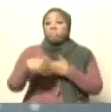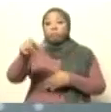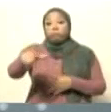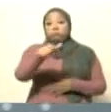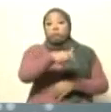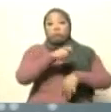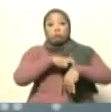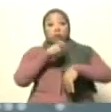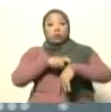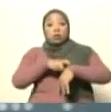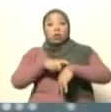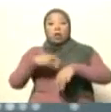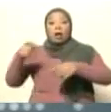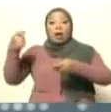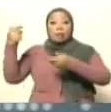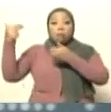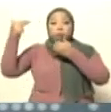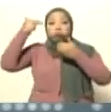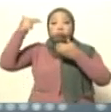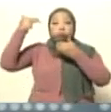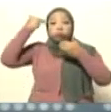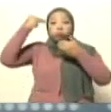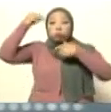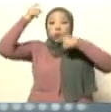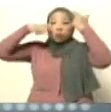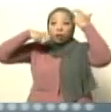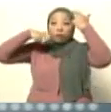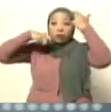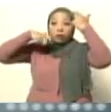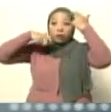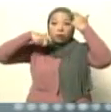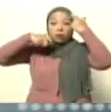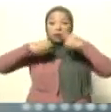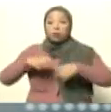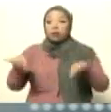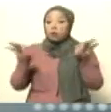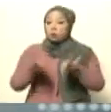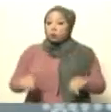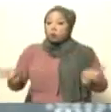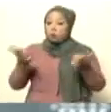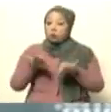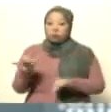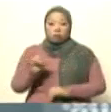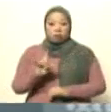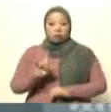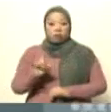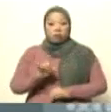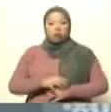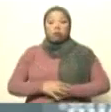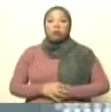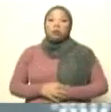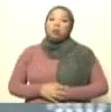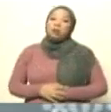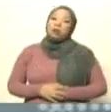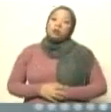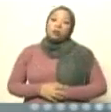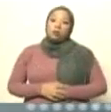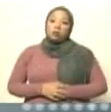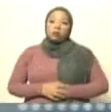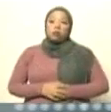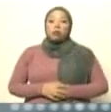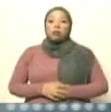de fusilarlo. Lo que ocurre es que quien tenía que ejecutar la orden no tuvo el coraje de hacerlo.